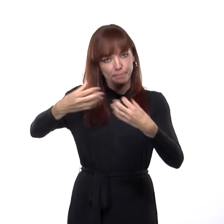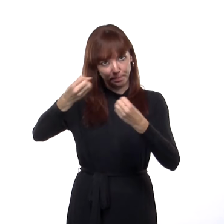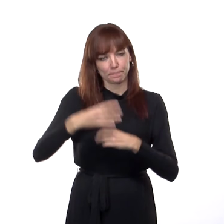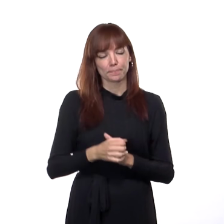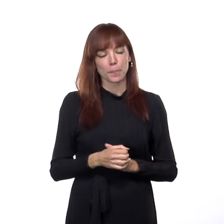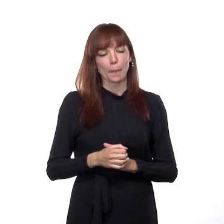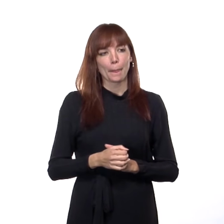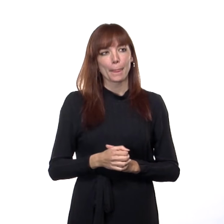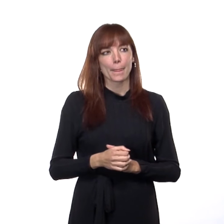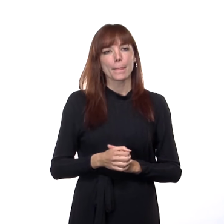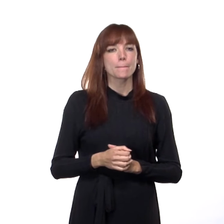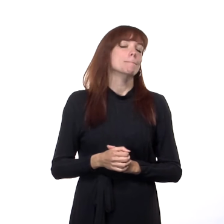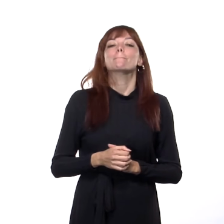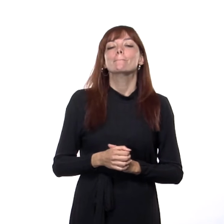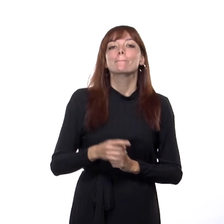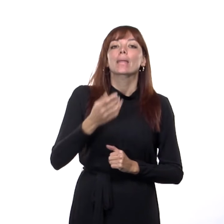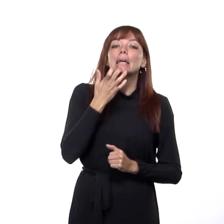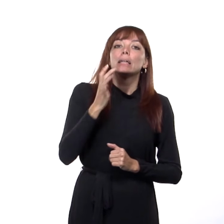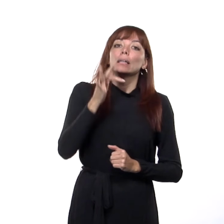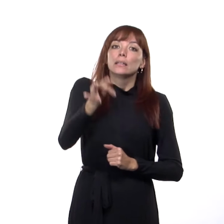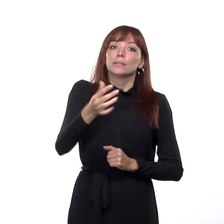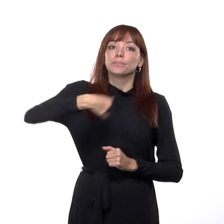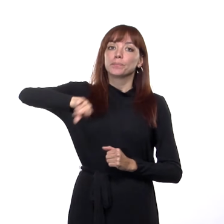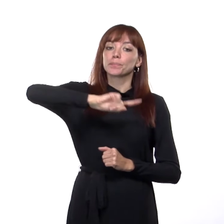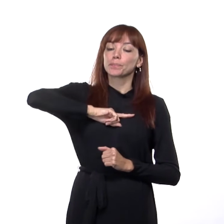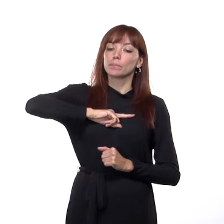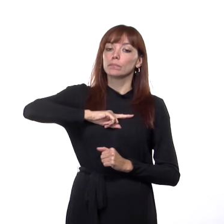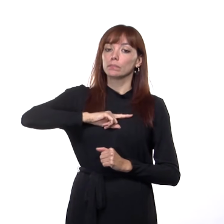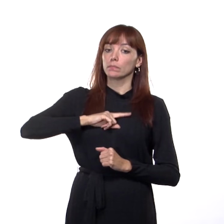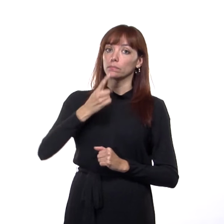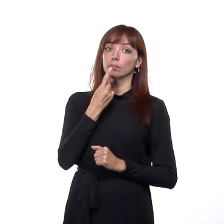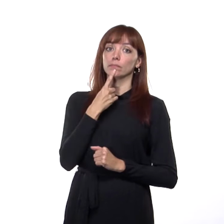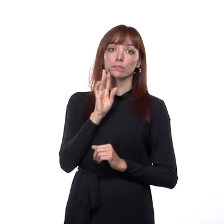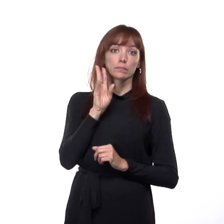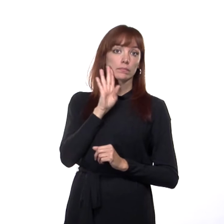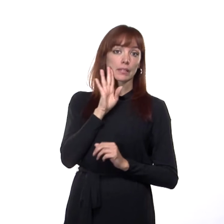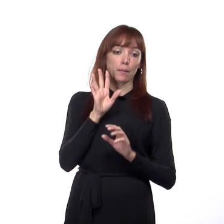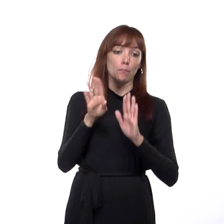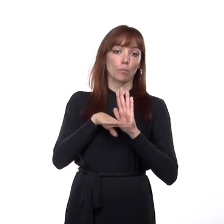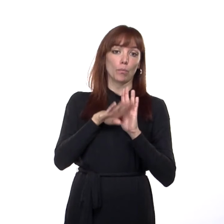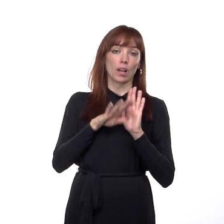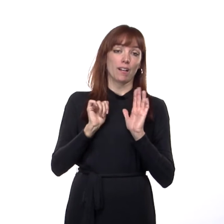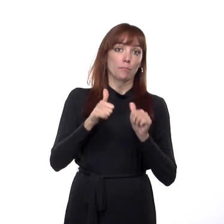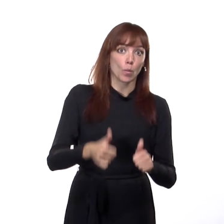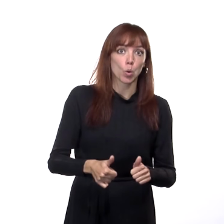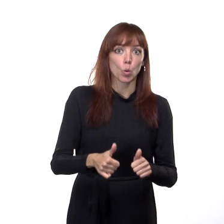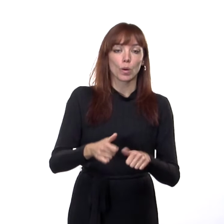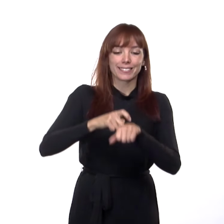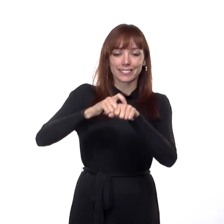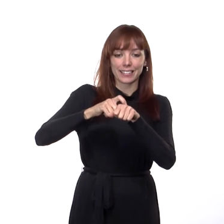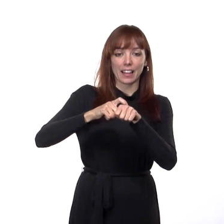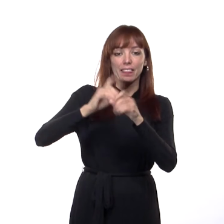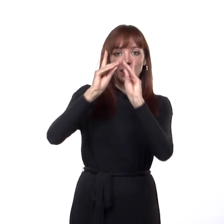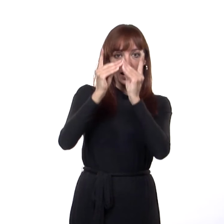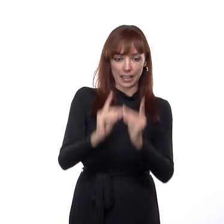y si además lo implicamos a lo que teníamos al principio del time to market y en cuanto al gemelo digital y